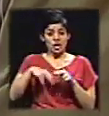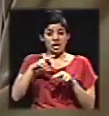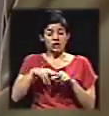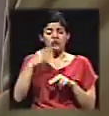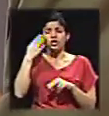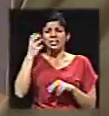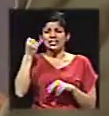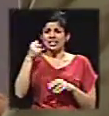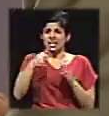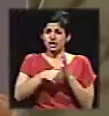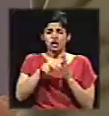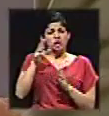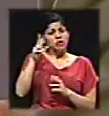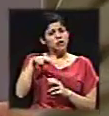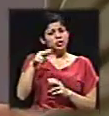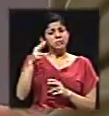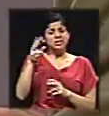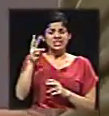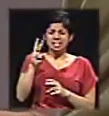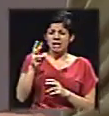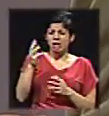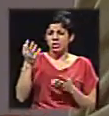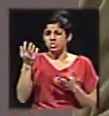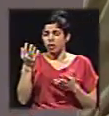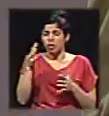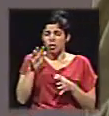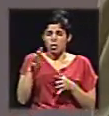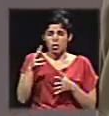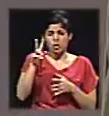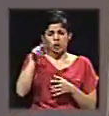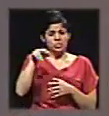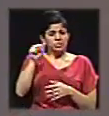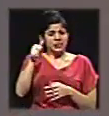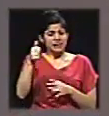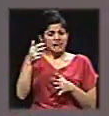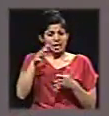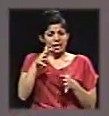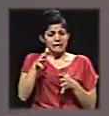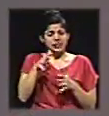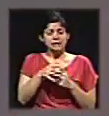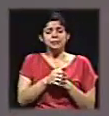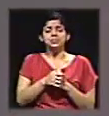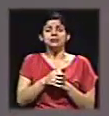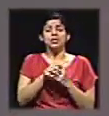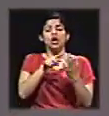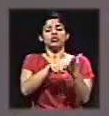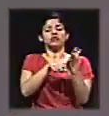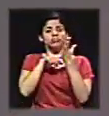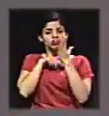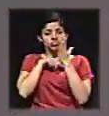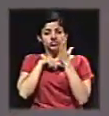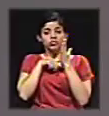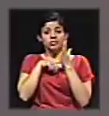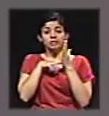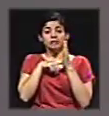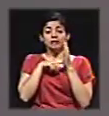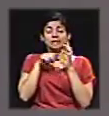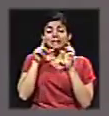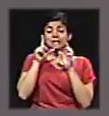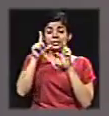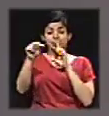para las elecciones de 2006 o para las de 2010, demostró que la